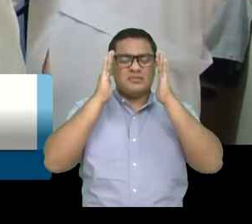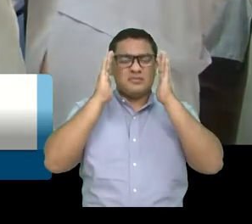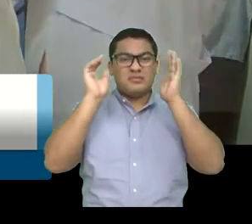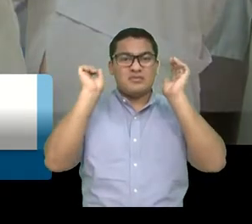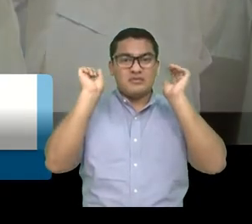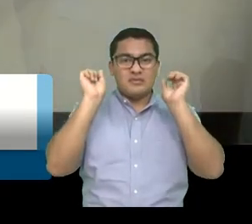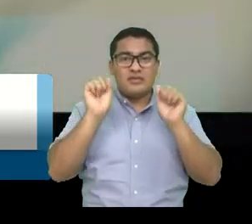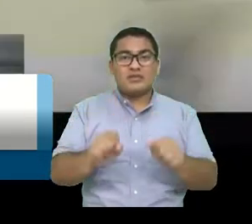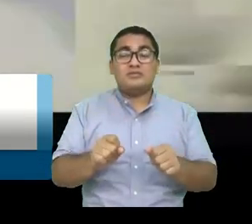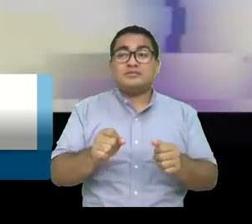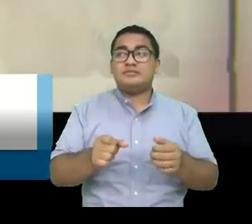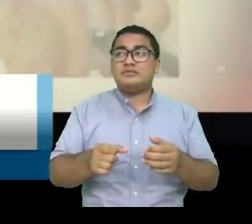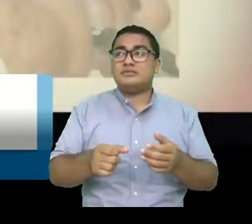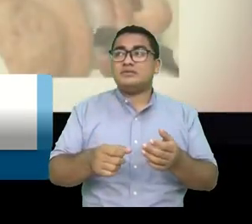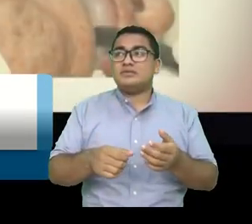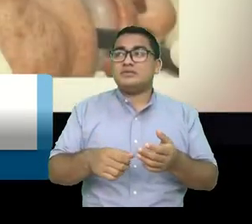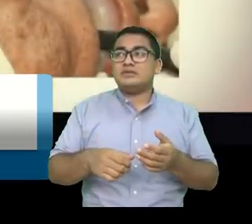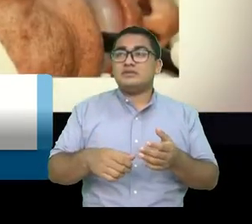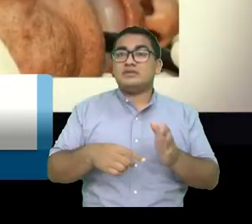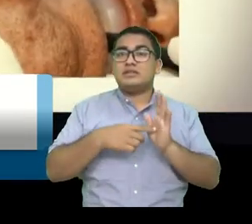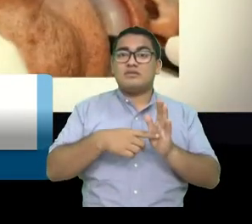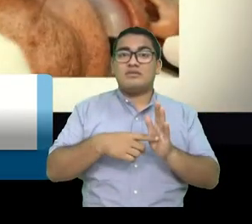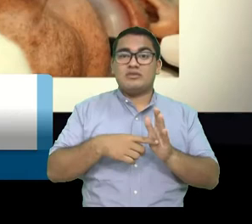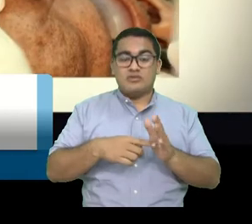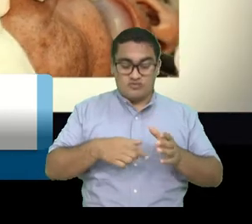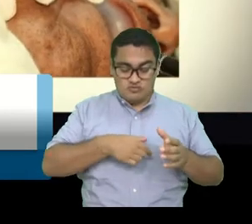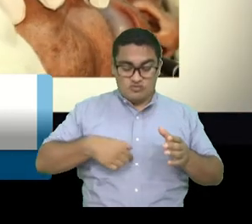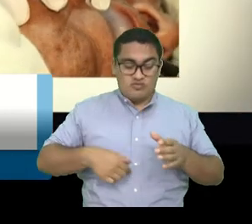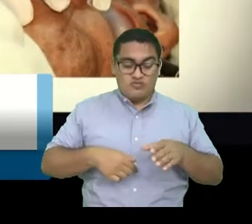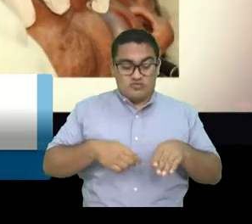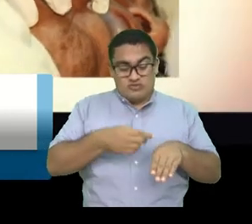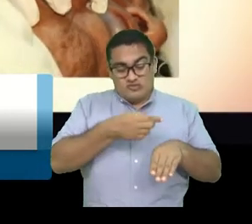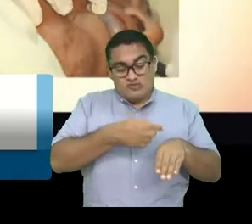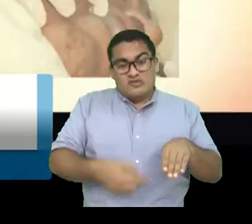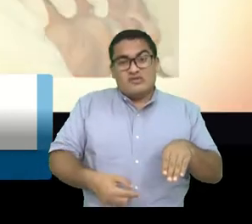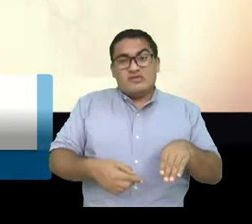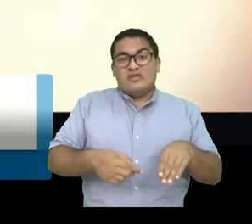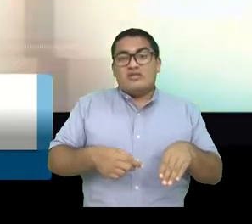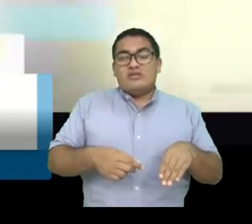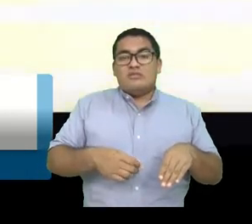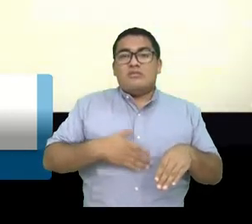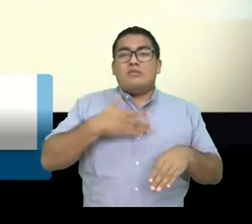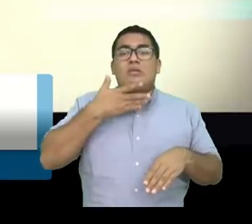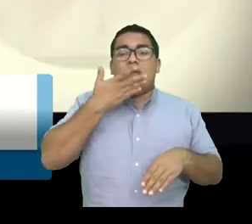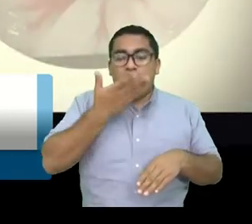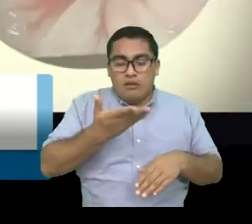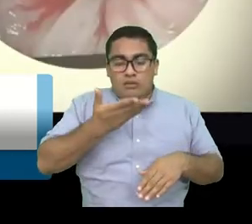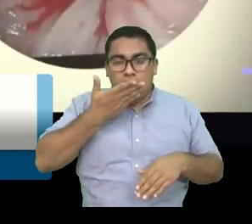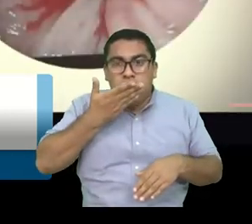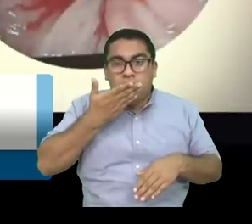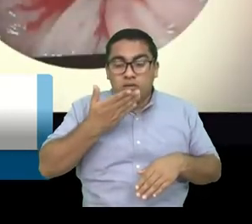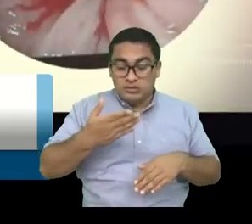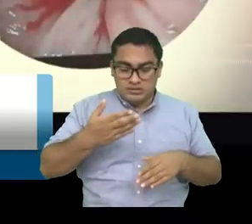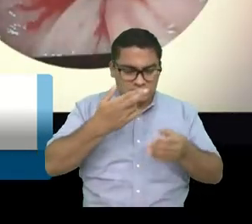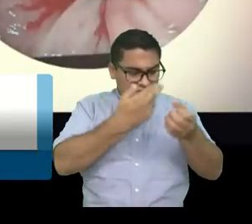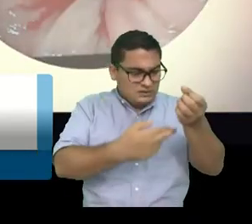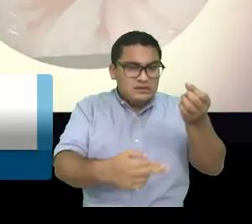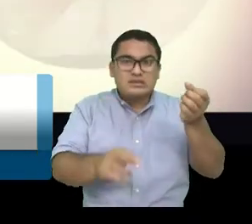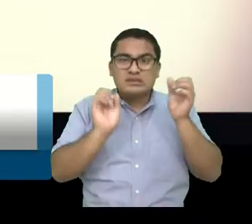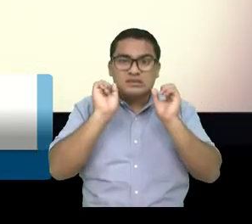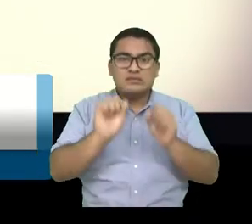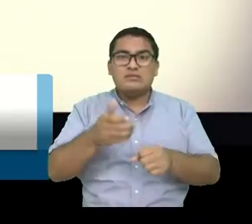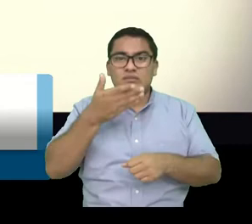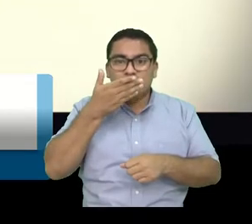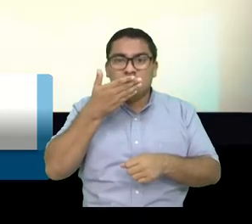haber sangrados, cuando ya la mucosa ya se rasgó e incluso ya hay una erosión y puede incluso sangrar.